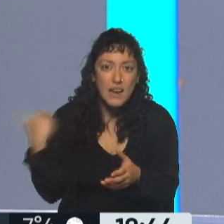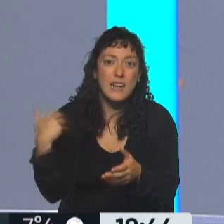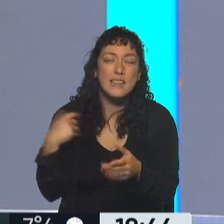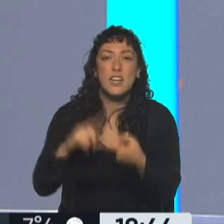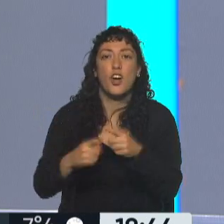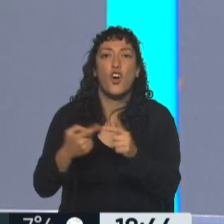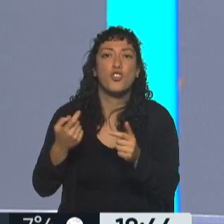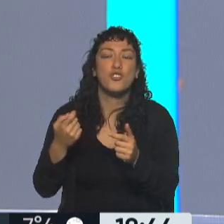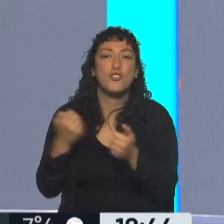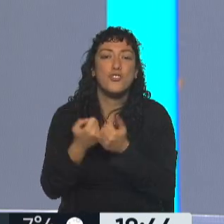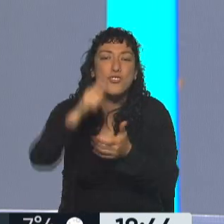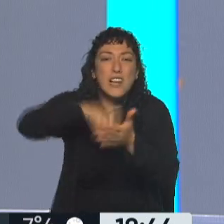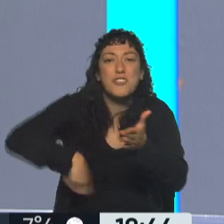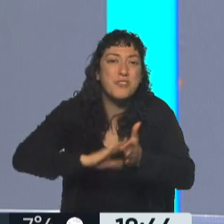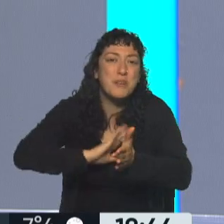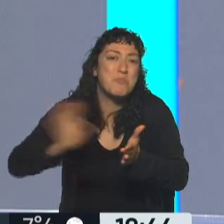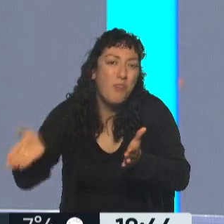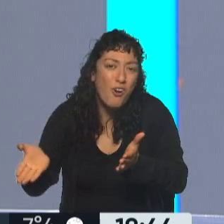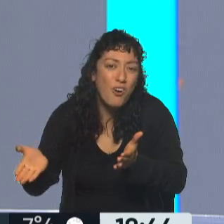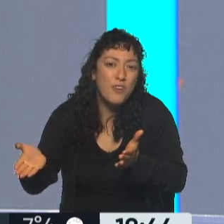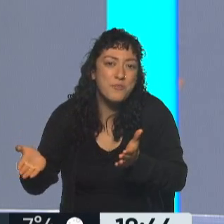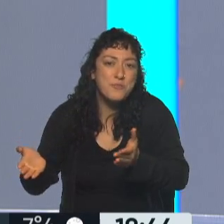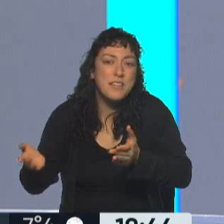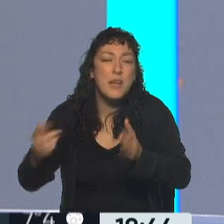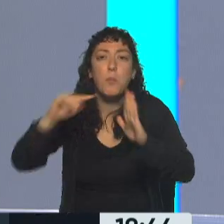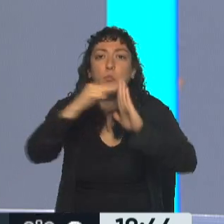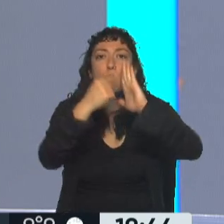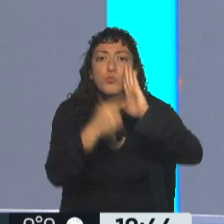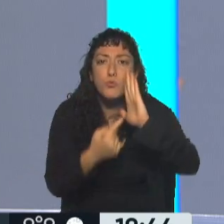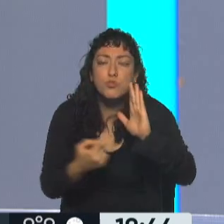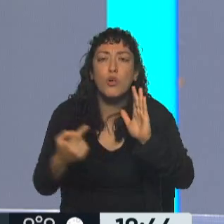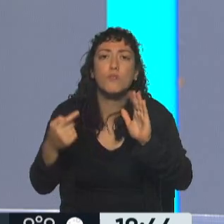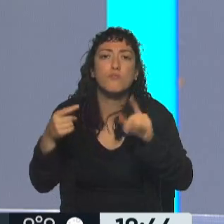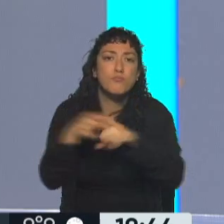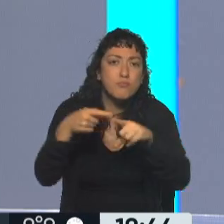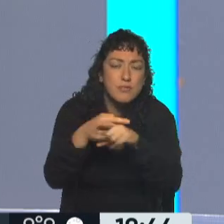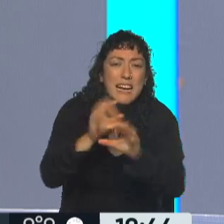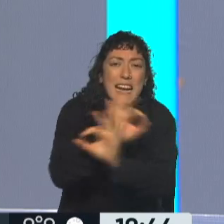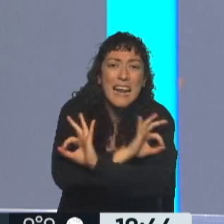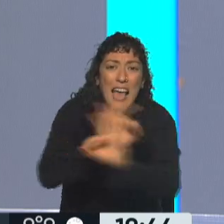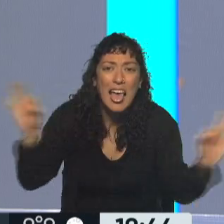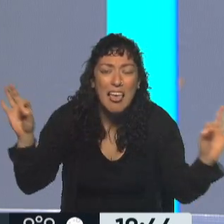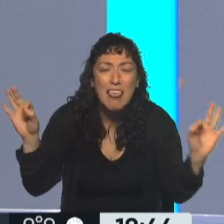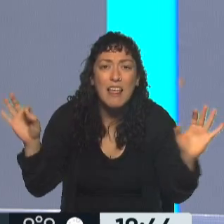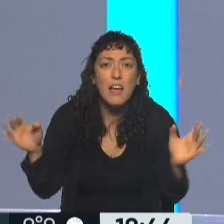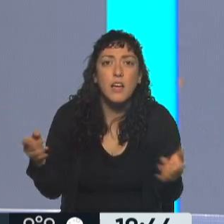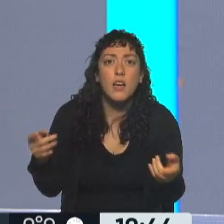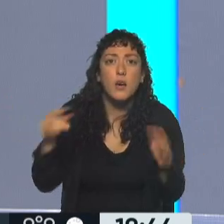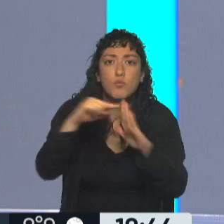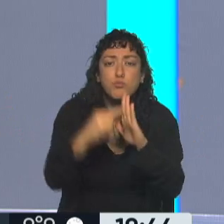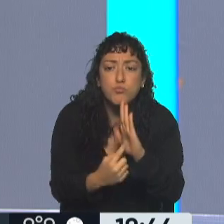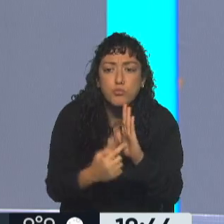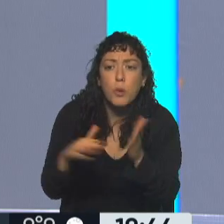discusión política. Algunas de nosotras y nosotros proponíamos que haya una revisión antes de comenzar a pagar. Que